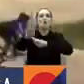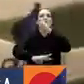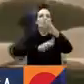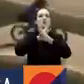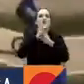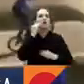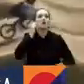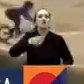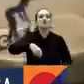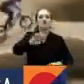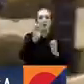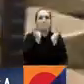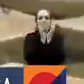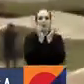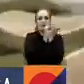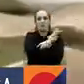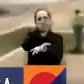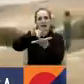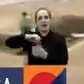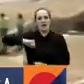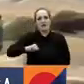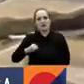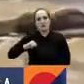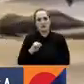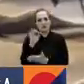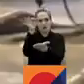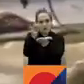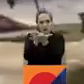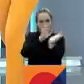de mayo en Glasgow, Escocia.